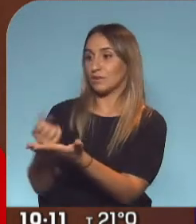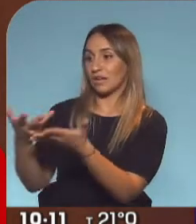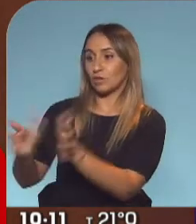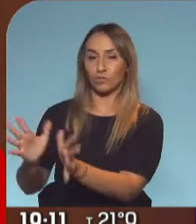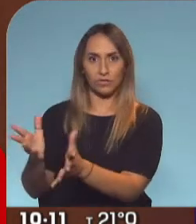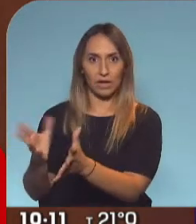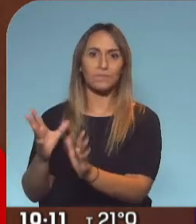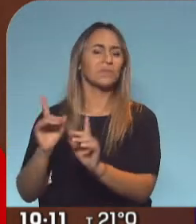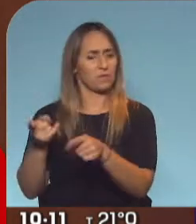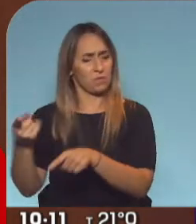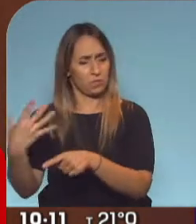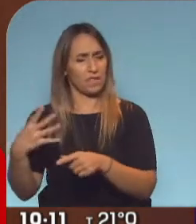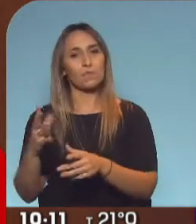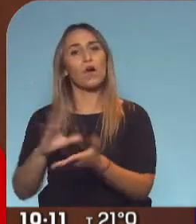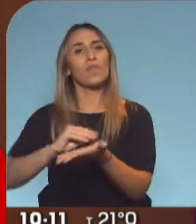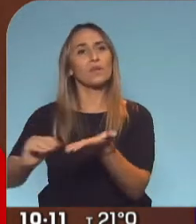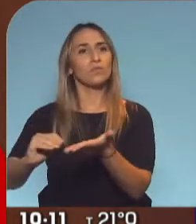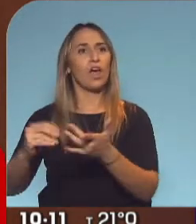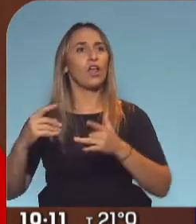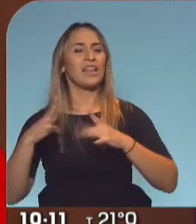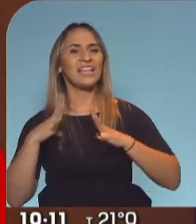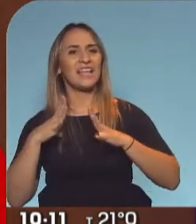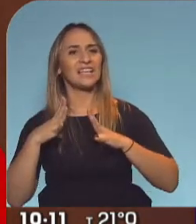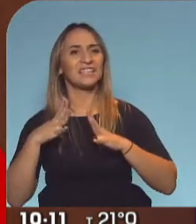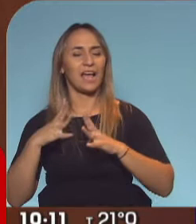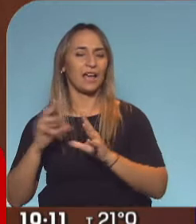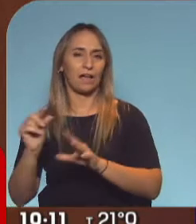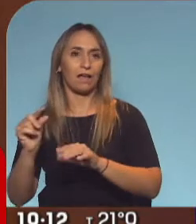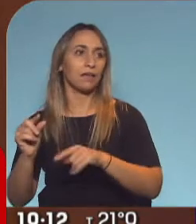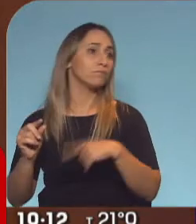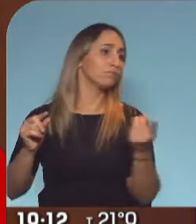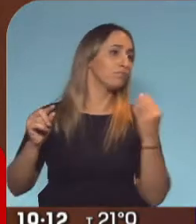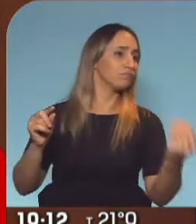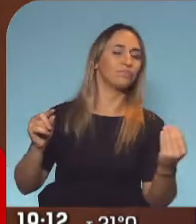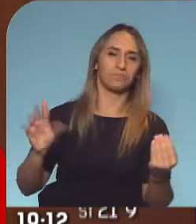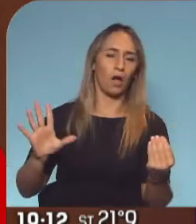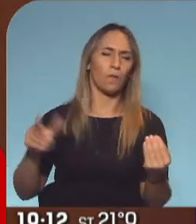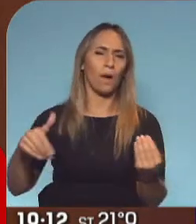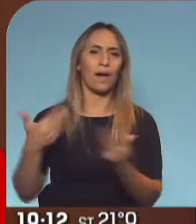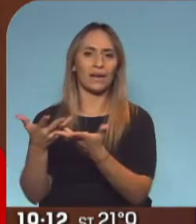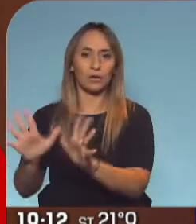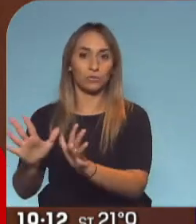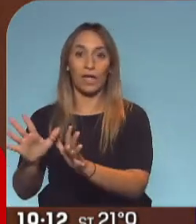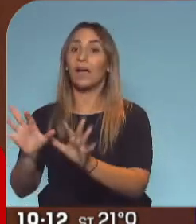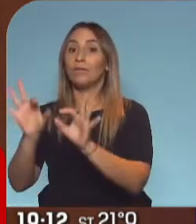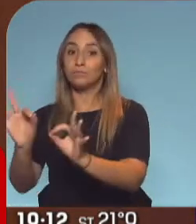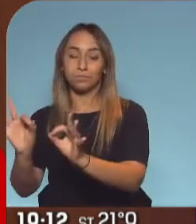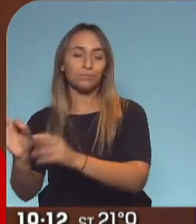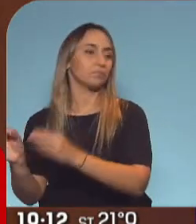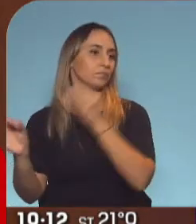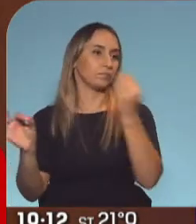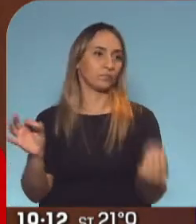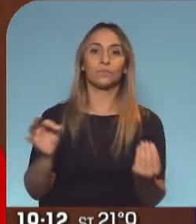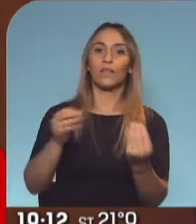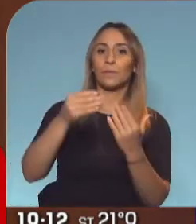también licencia como diputado, pero tengo entendido que va a presentar la renuncia. Recién ahí van a poder oficializar la designación de Martín Soria como el nuevo ministro